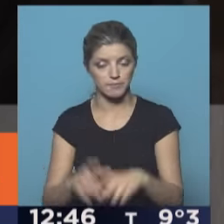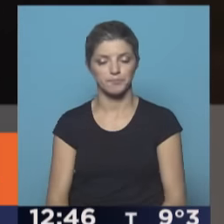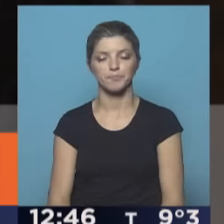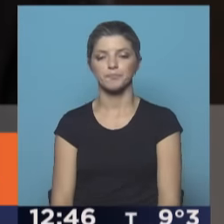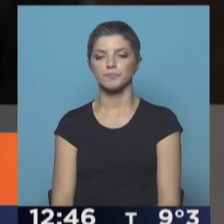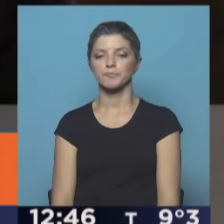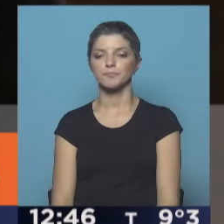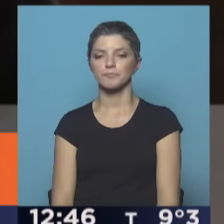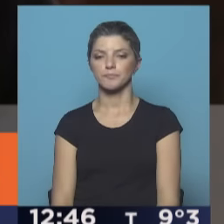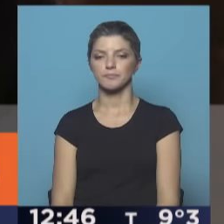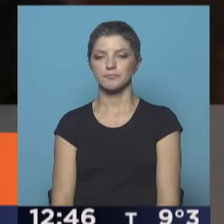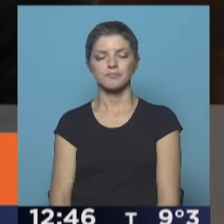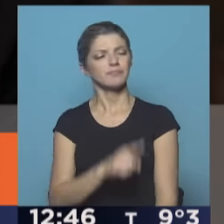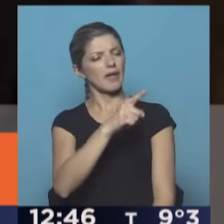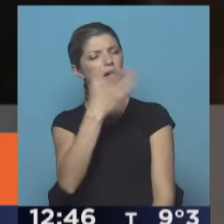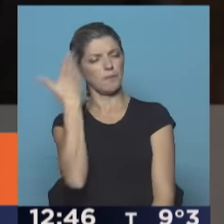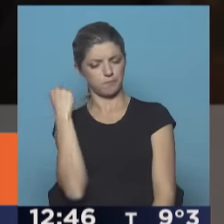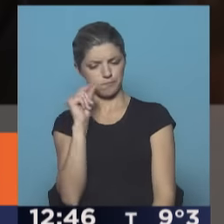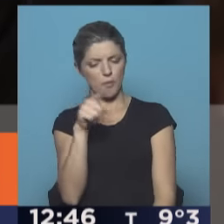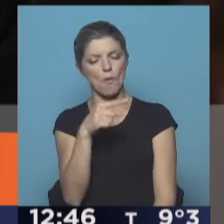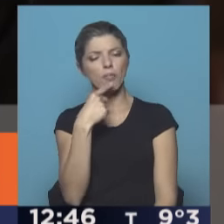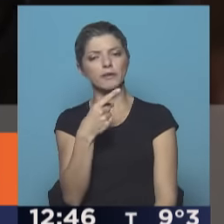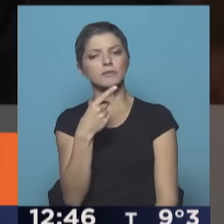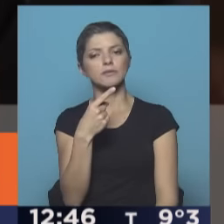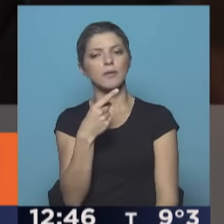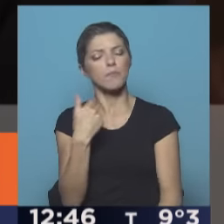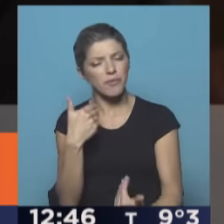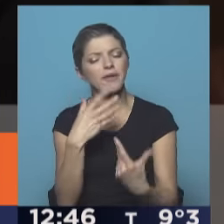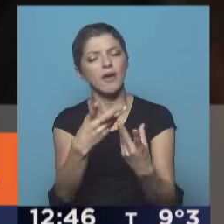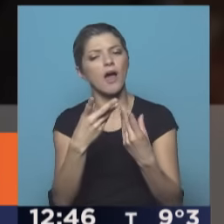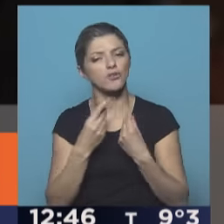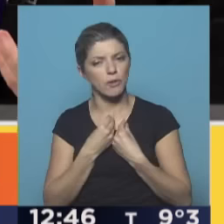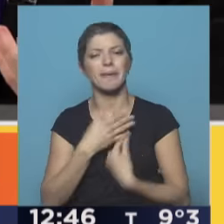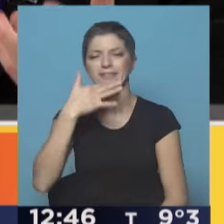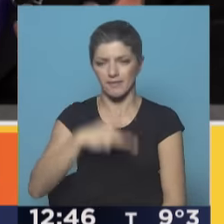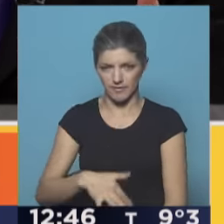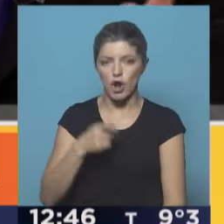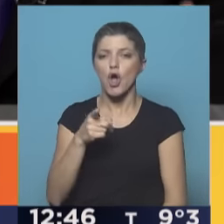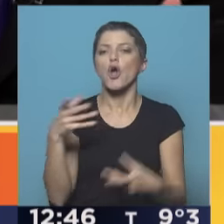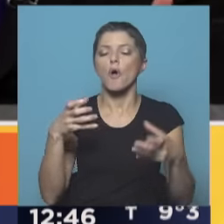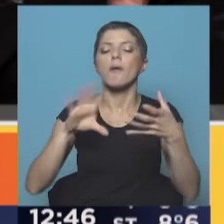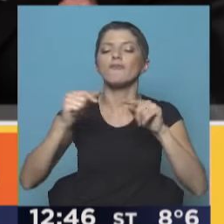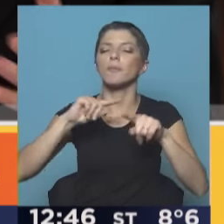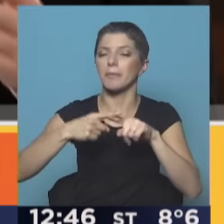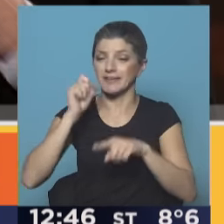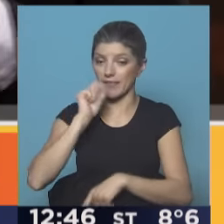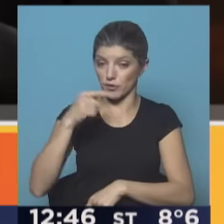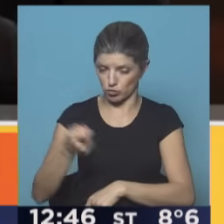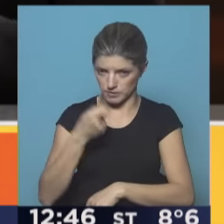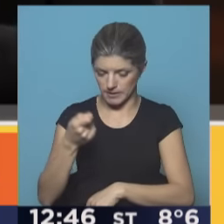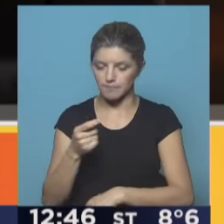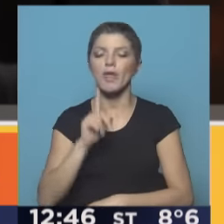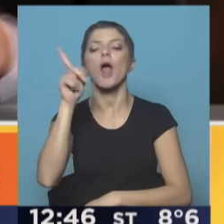algo que que insinuaste hace un rato que es a ver si nos podes ayudar a caracterizar el tipo de régimen político que hay en Turquía se habla de